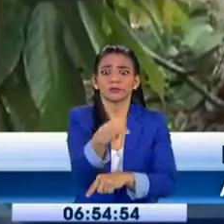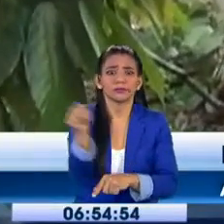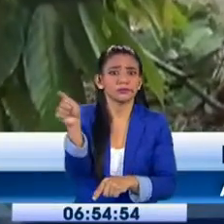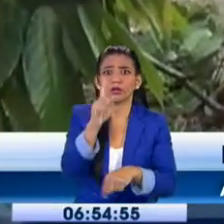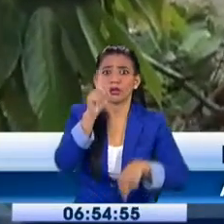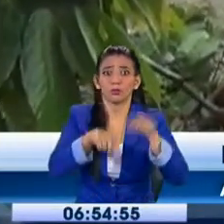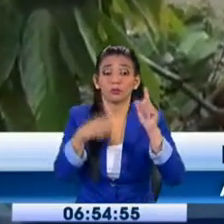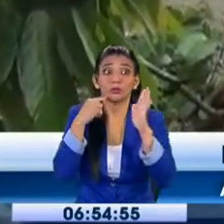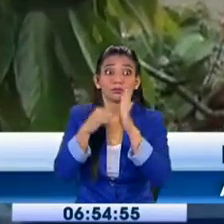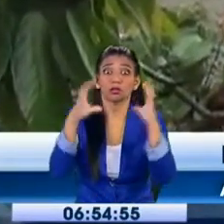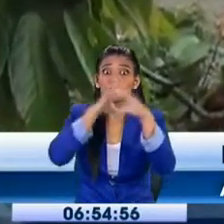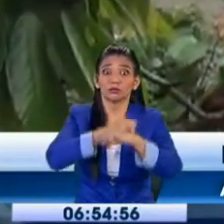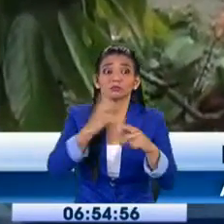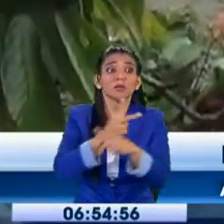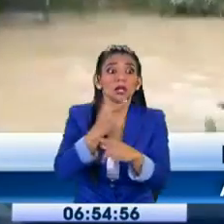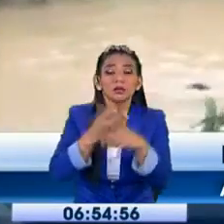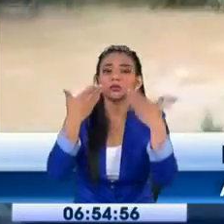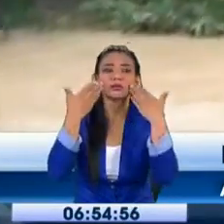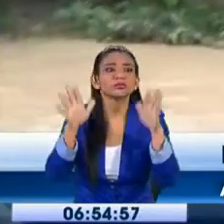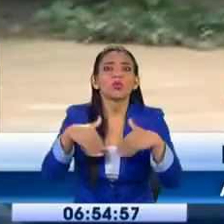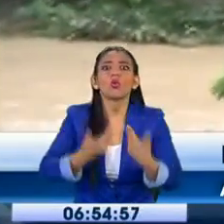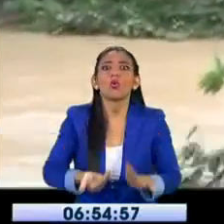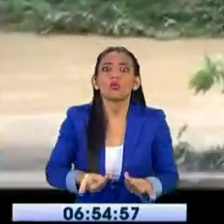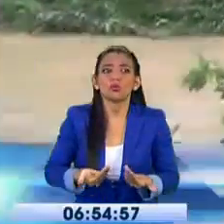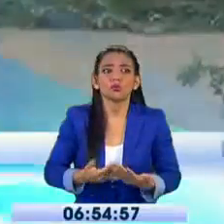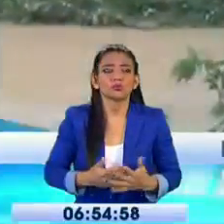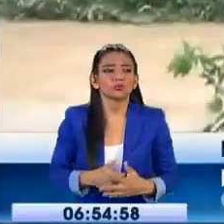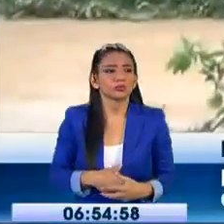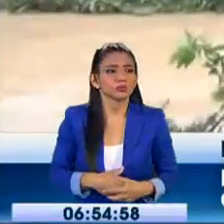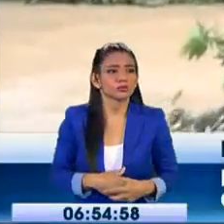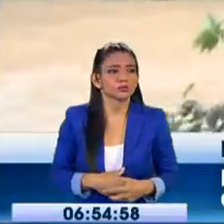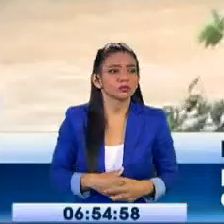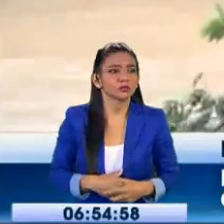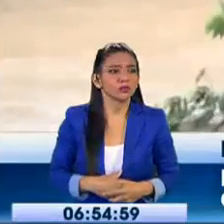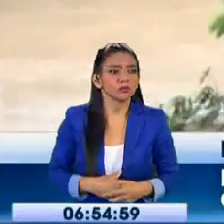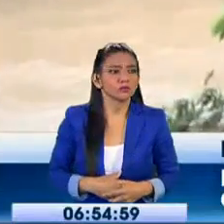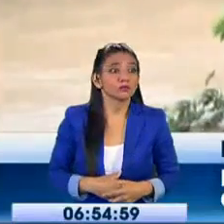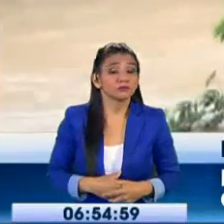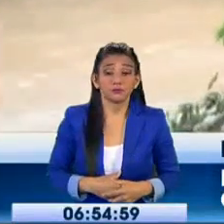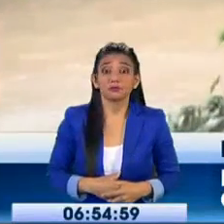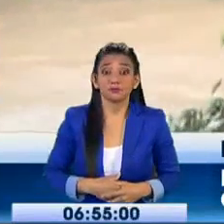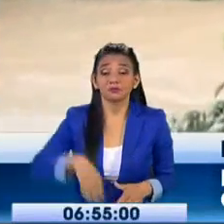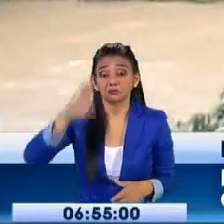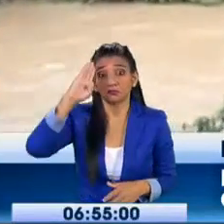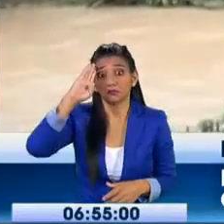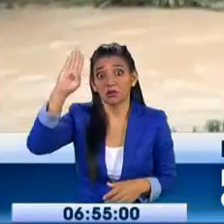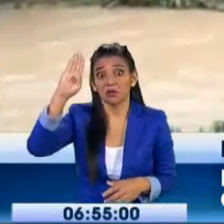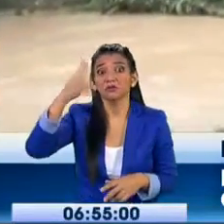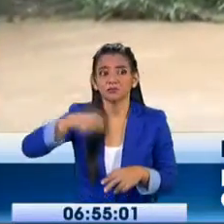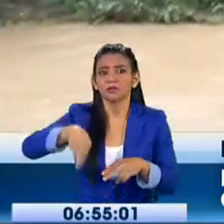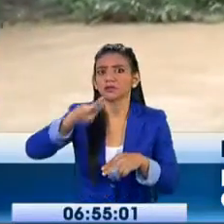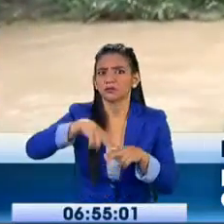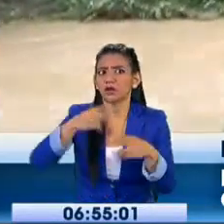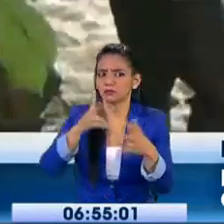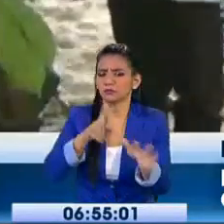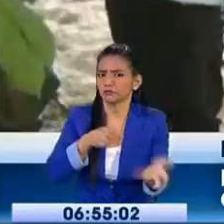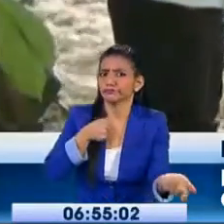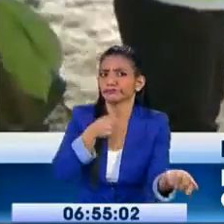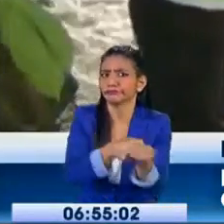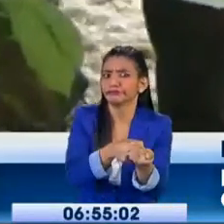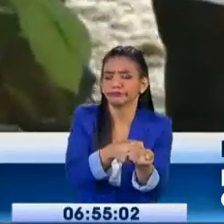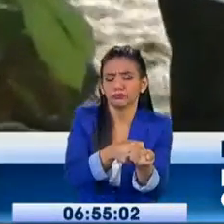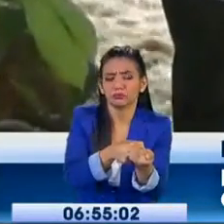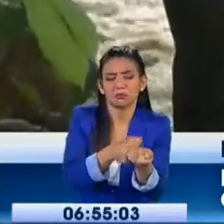noche porque no sabemos cómo nos venga esta noche. Dos casas con... La Policía Nacional colaboró con la situación,